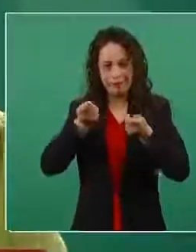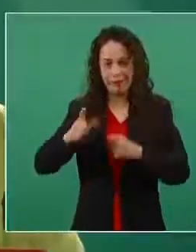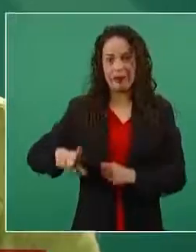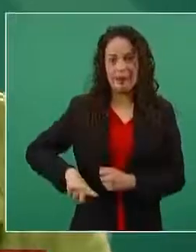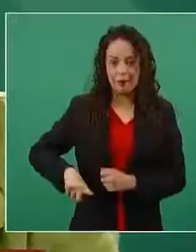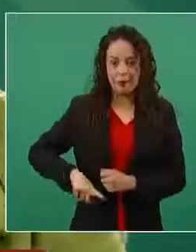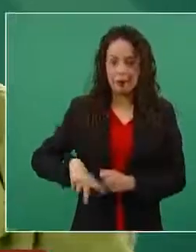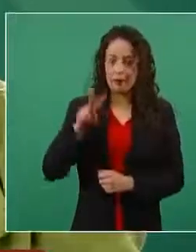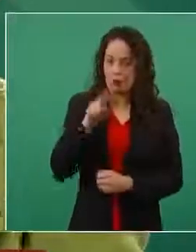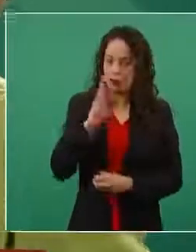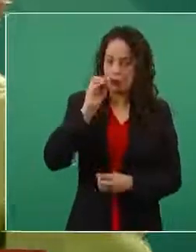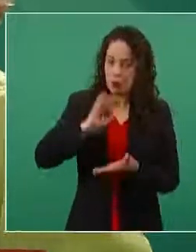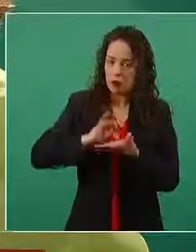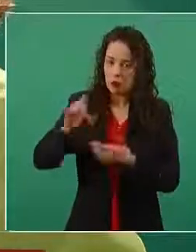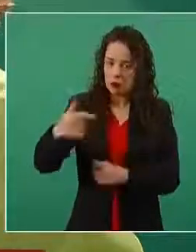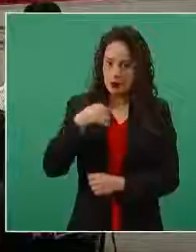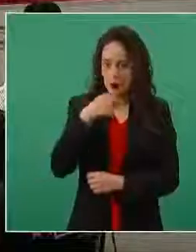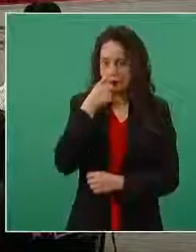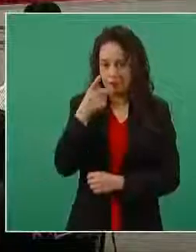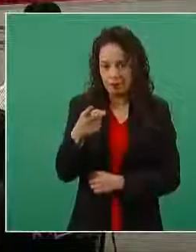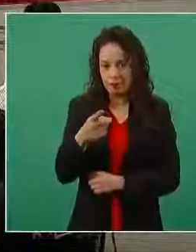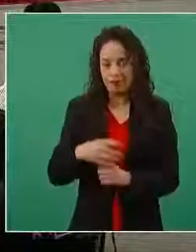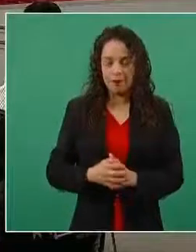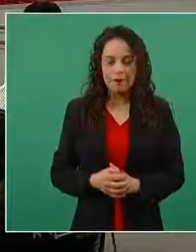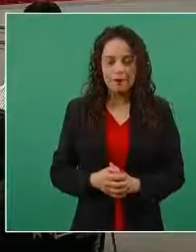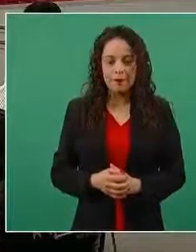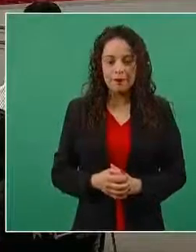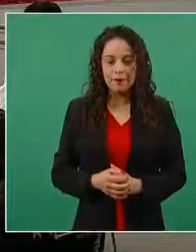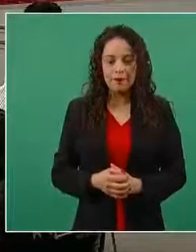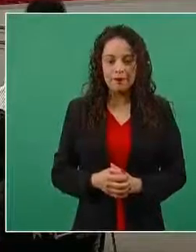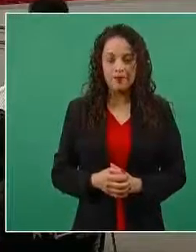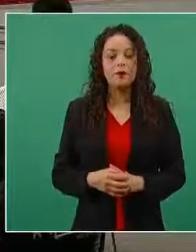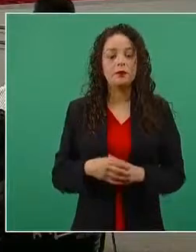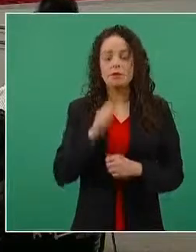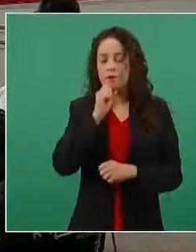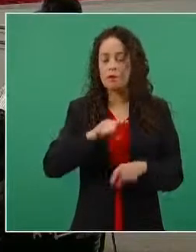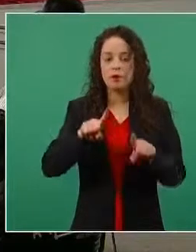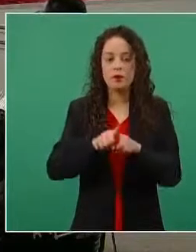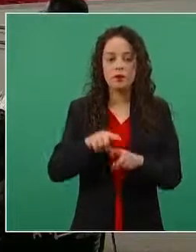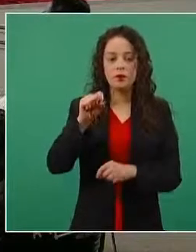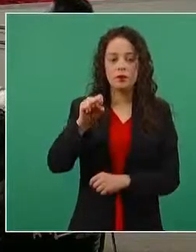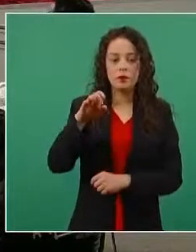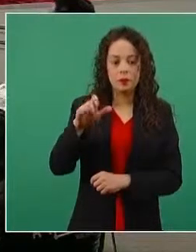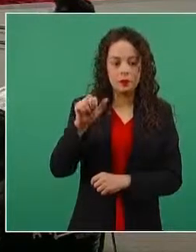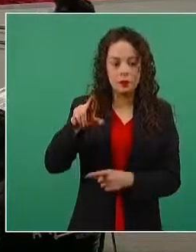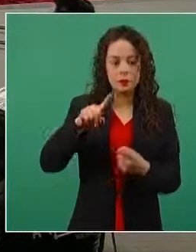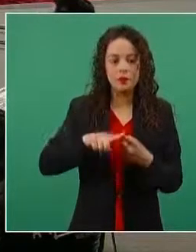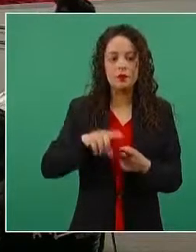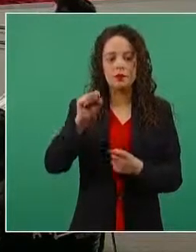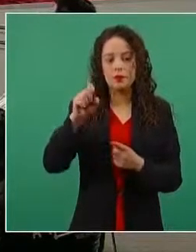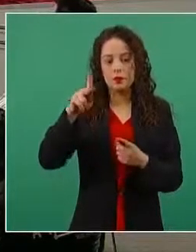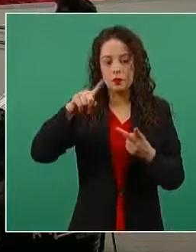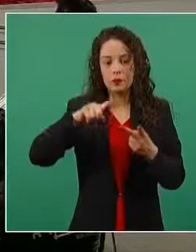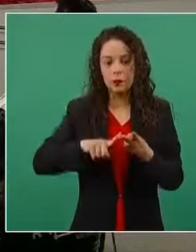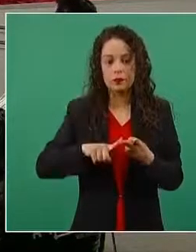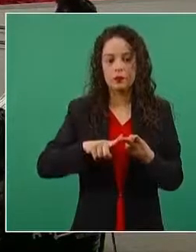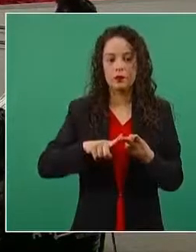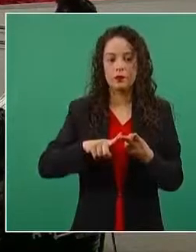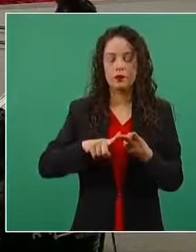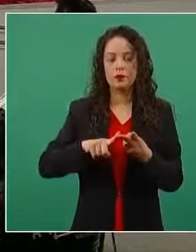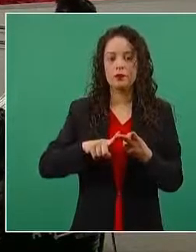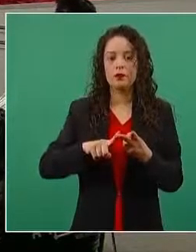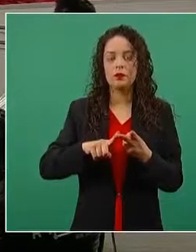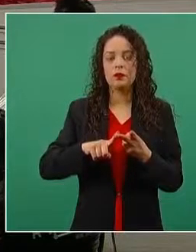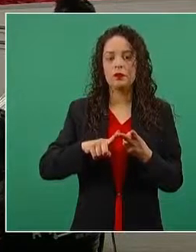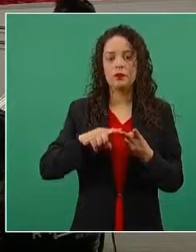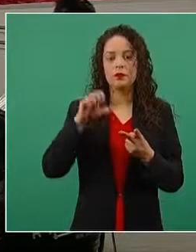personal educativo, así como a lo que es Marina, la Secretaría de Educación, la Secretaría de Seguridad,